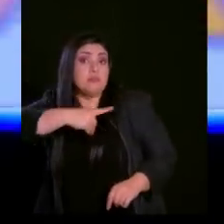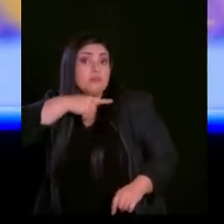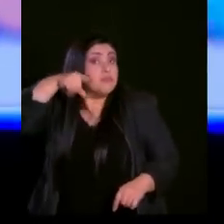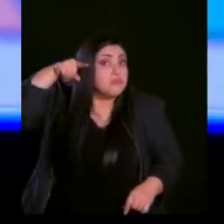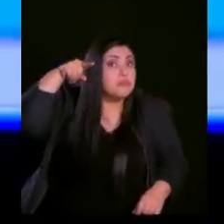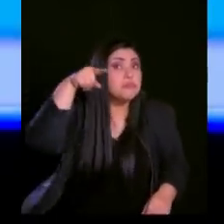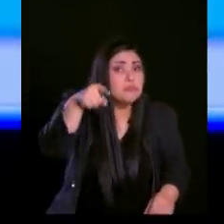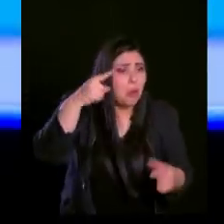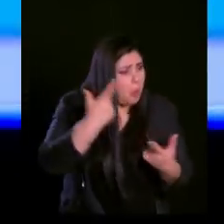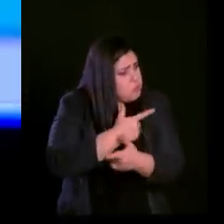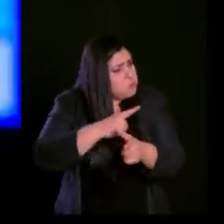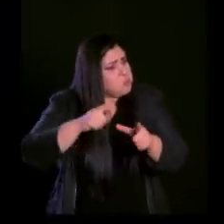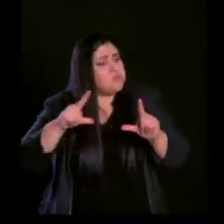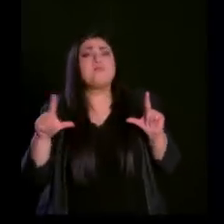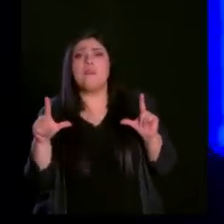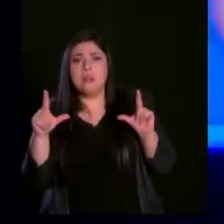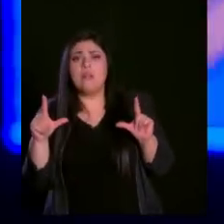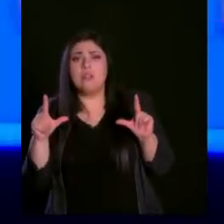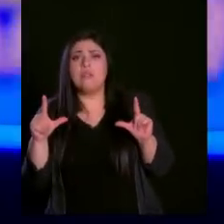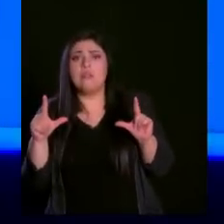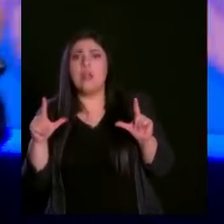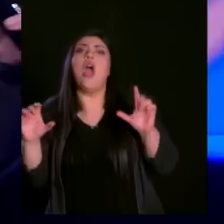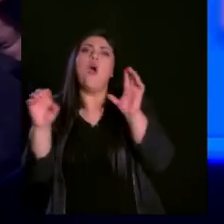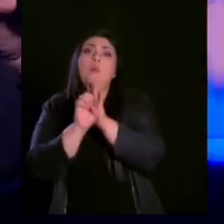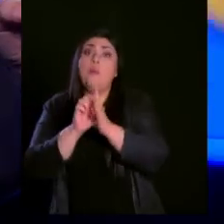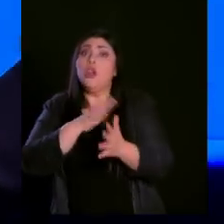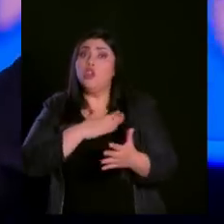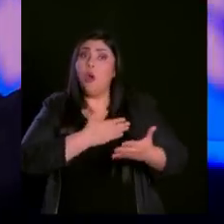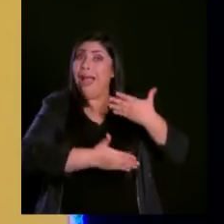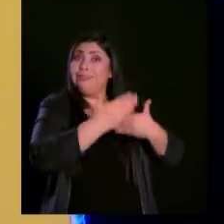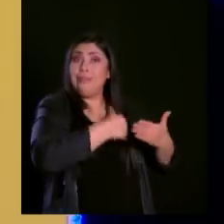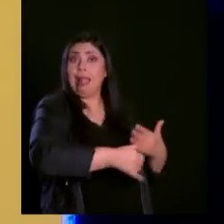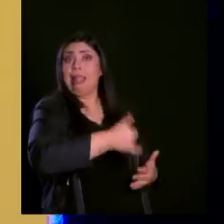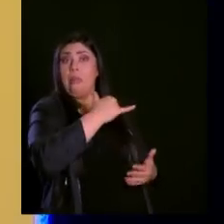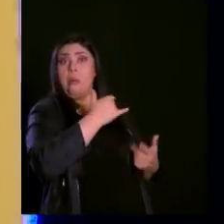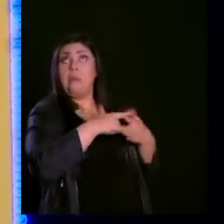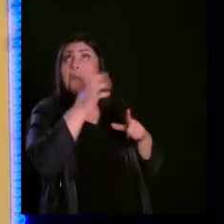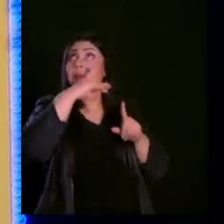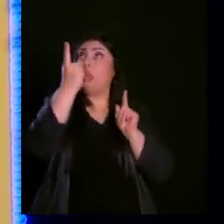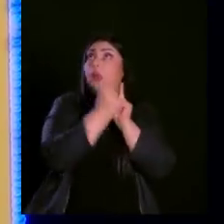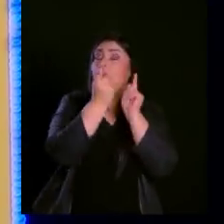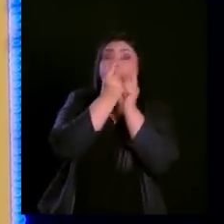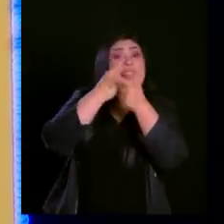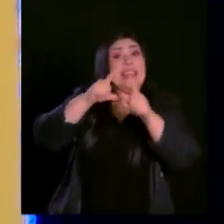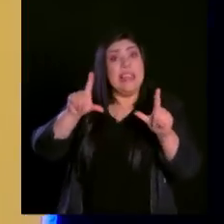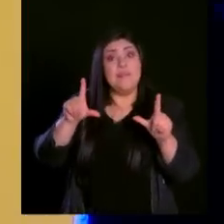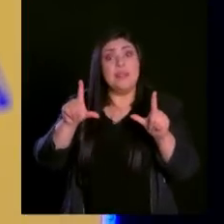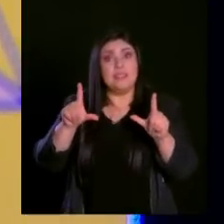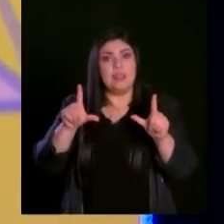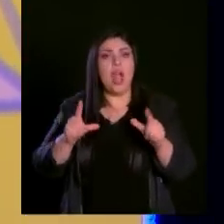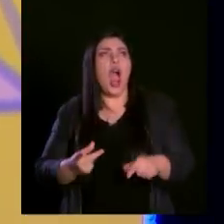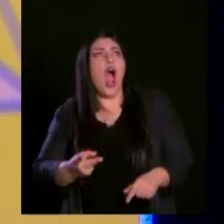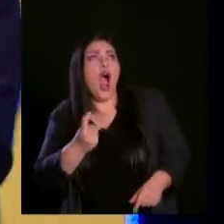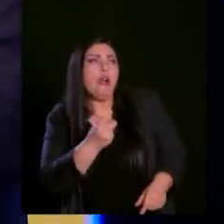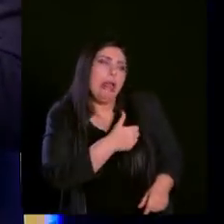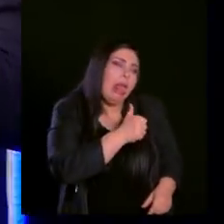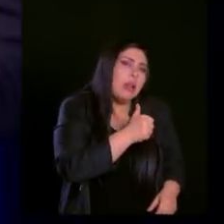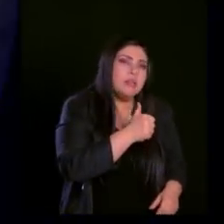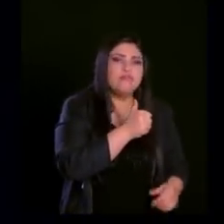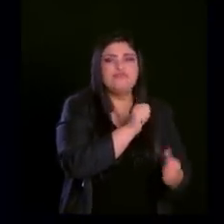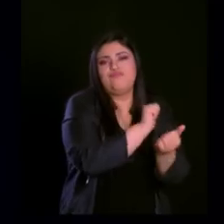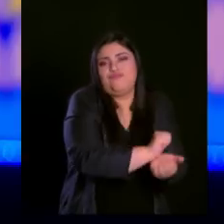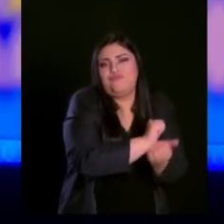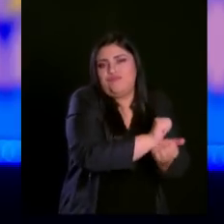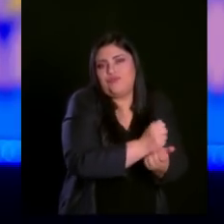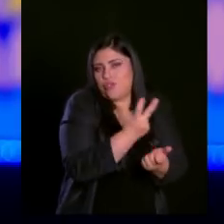nuevamente al alcoholismo que lo tuvo atado no va a poder vivir en el reino de los cielos esto es como Adán y Eva cuando cometen